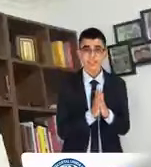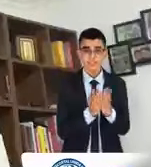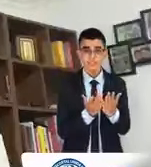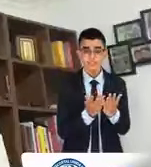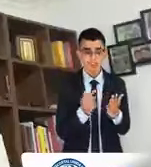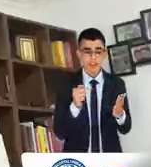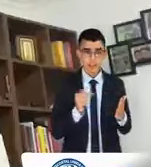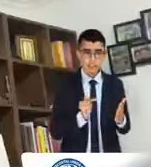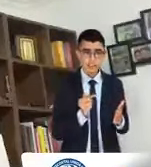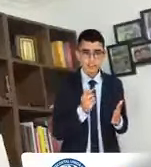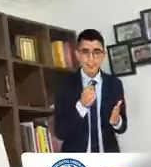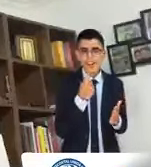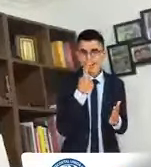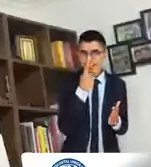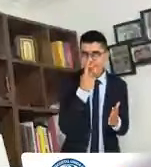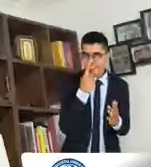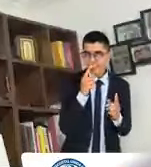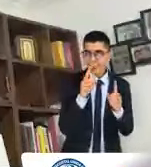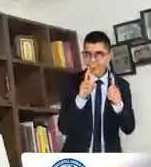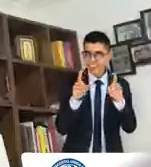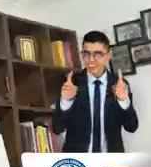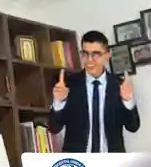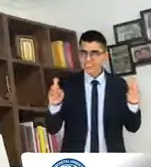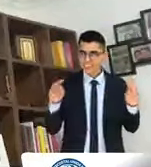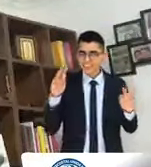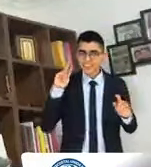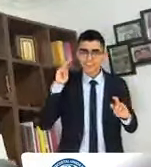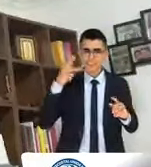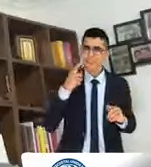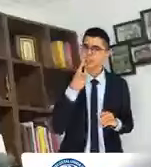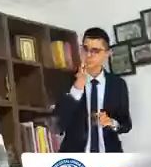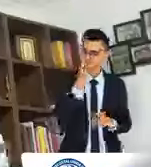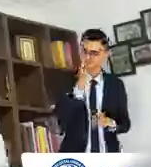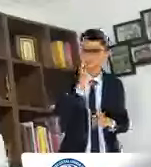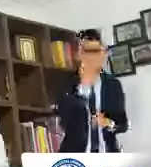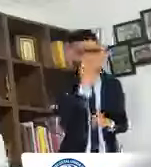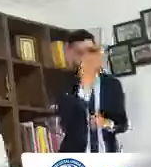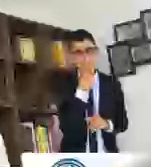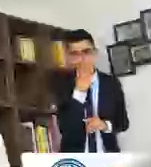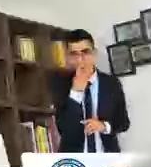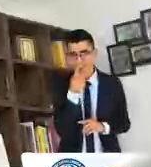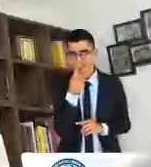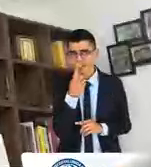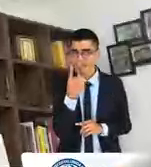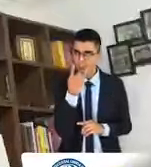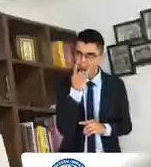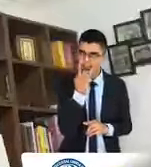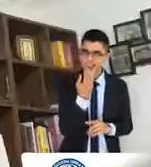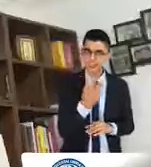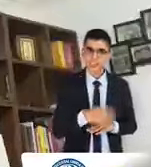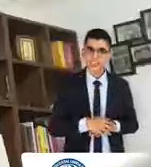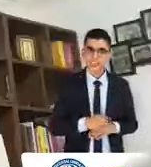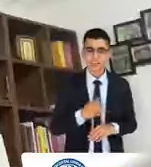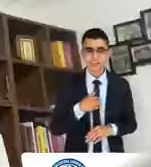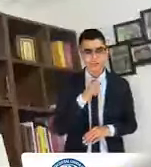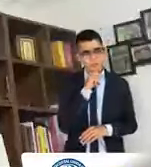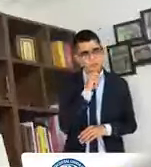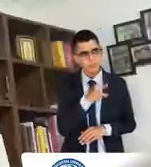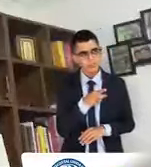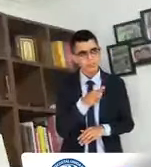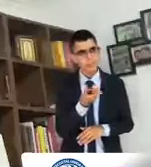curiosas, llamativas, que uno se pregunta, bueno, ¿qué pasó? Resulta